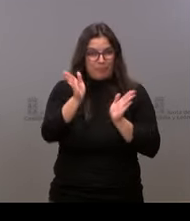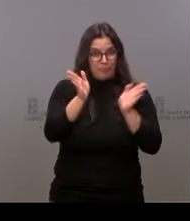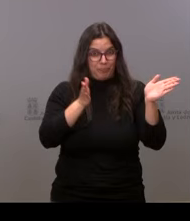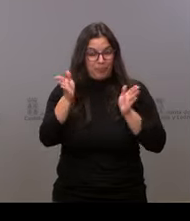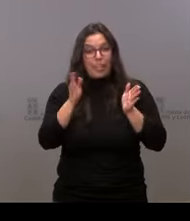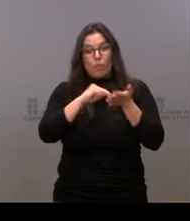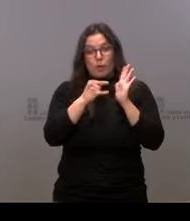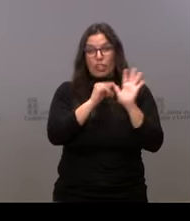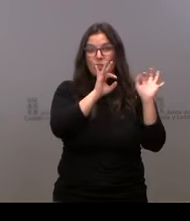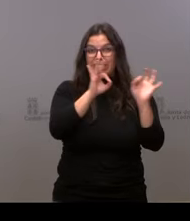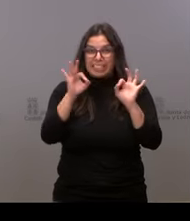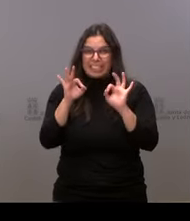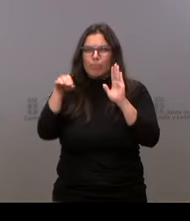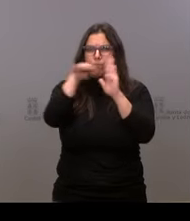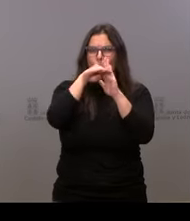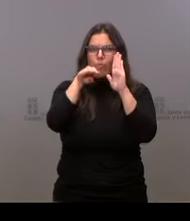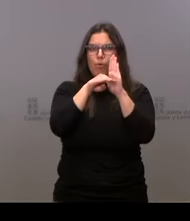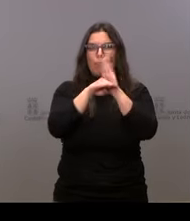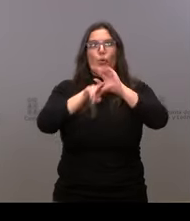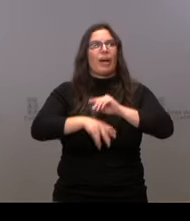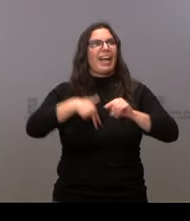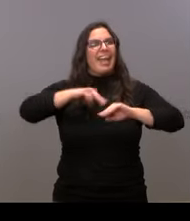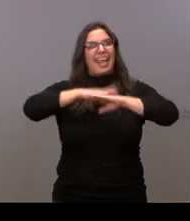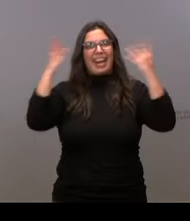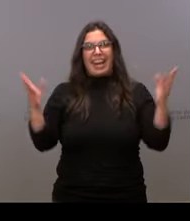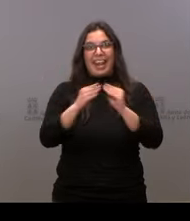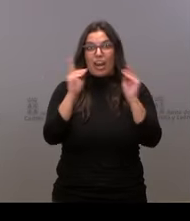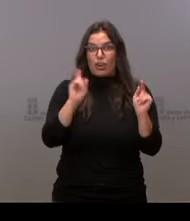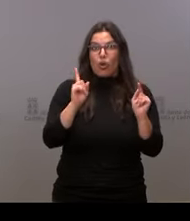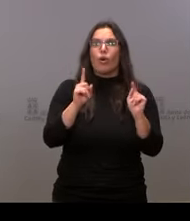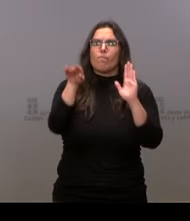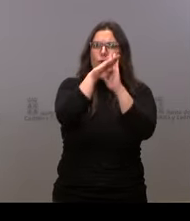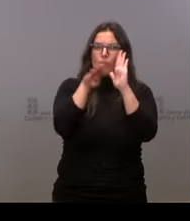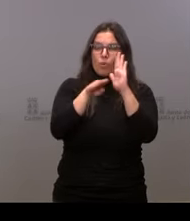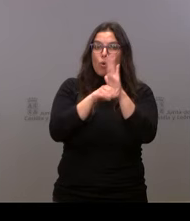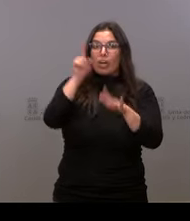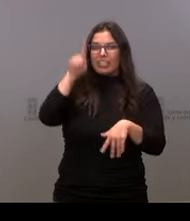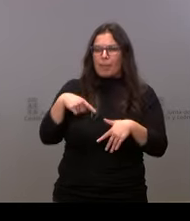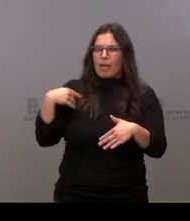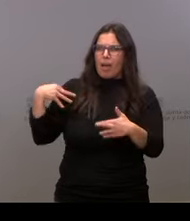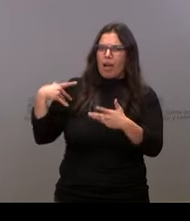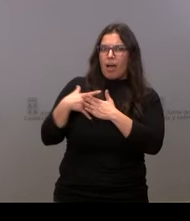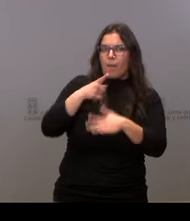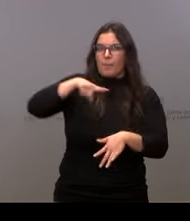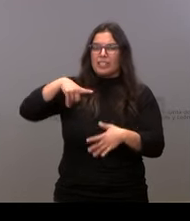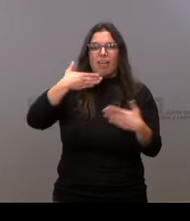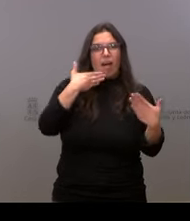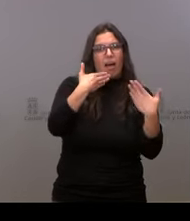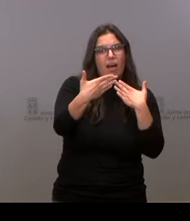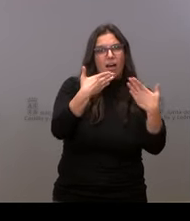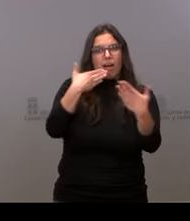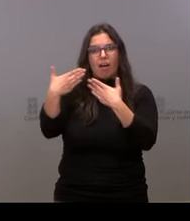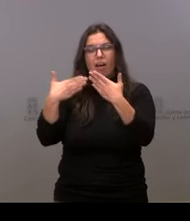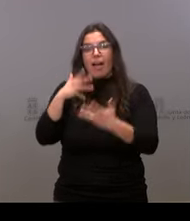proyectos concretos y también hemos dialogado específicamente durante muchos meses con las